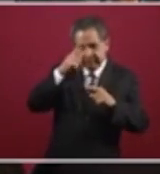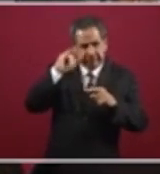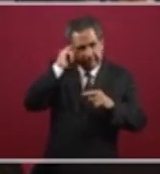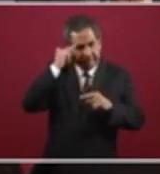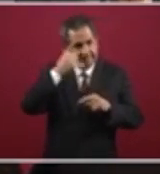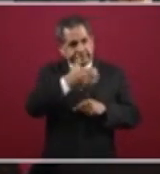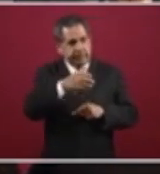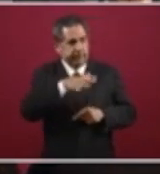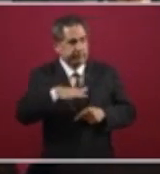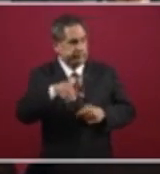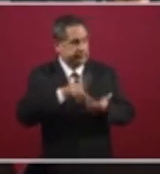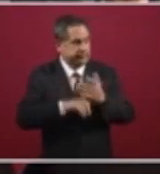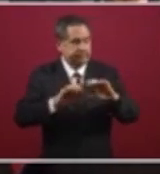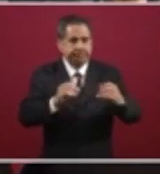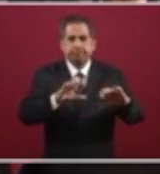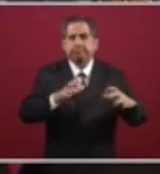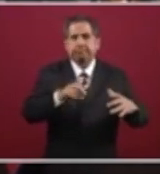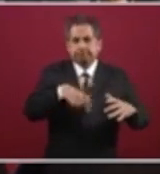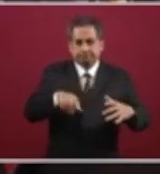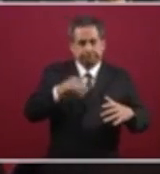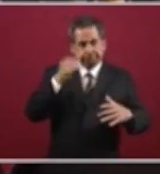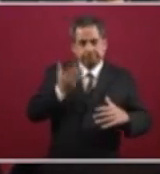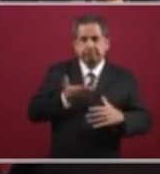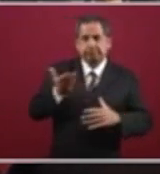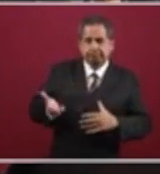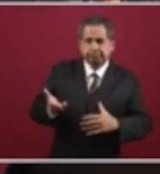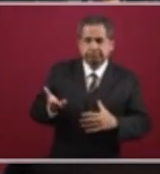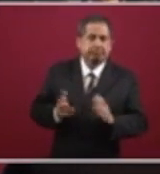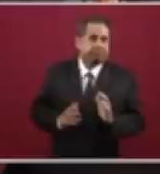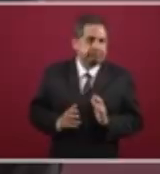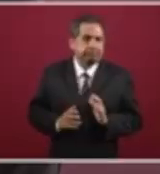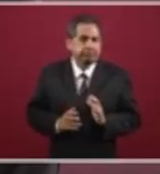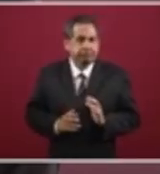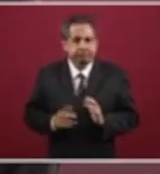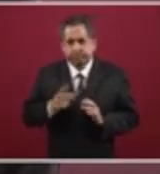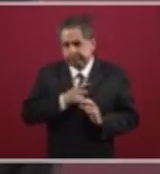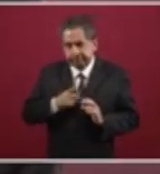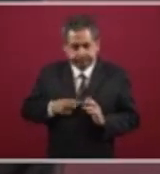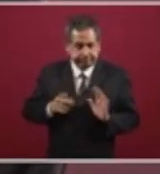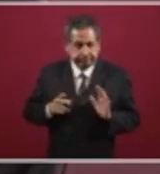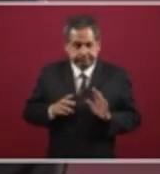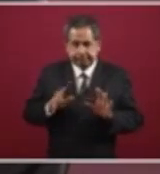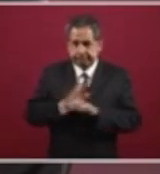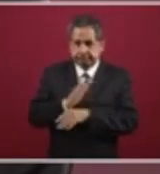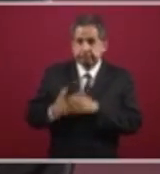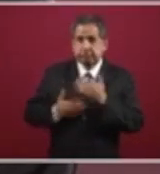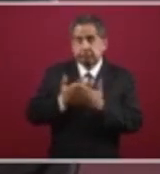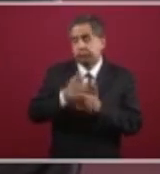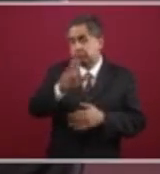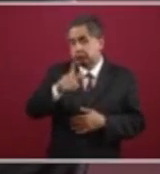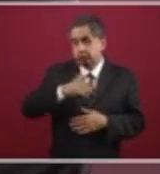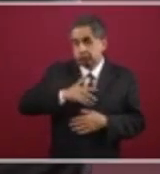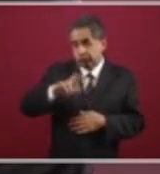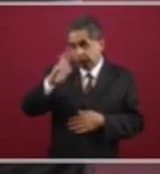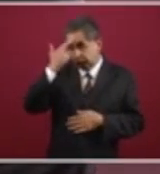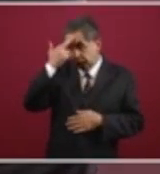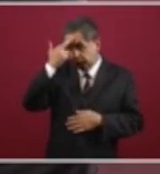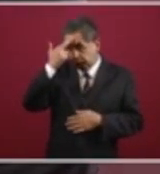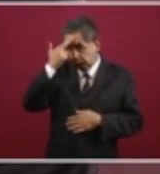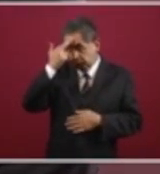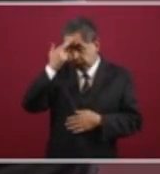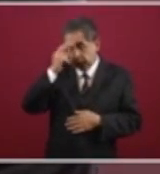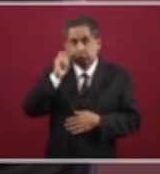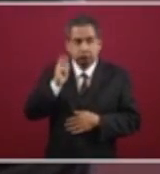campesinos y de las organizaciones campesinas que se debe de plantear. Yo recuerdo nada más para